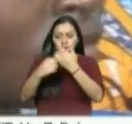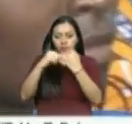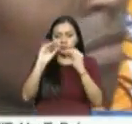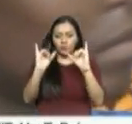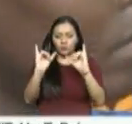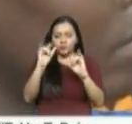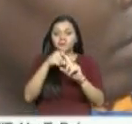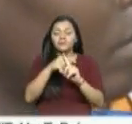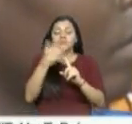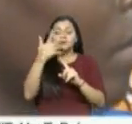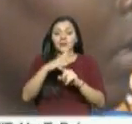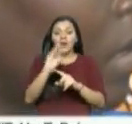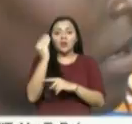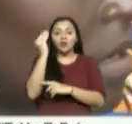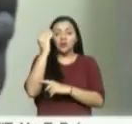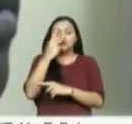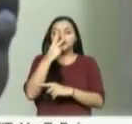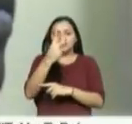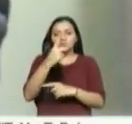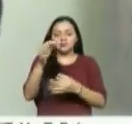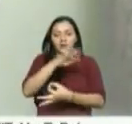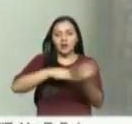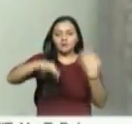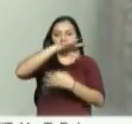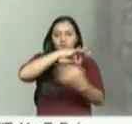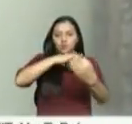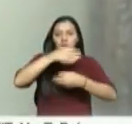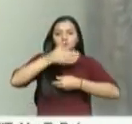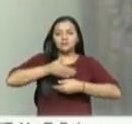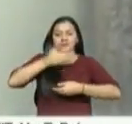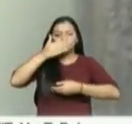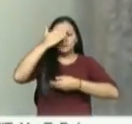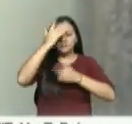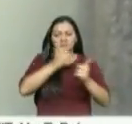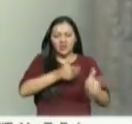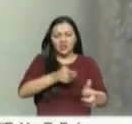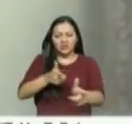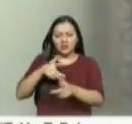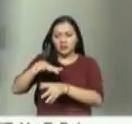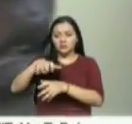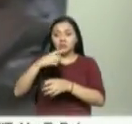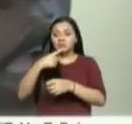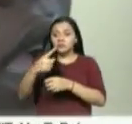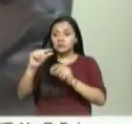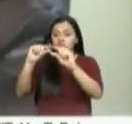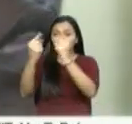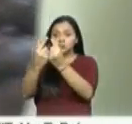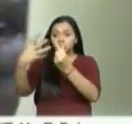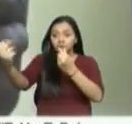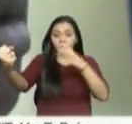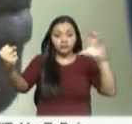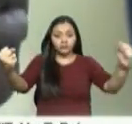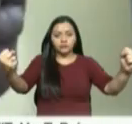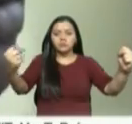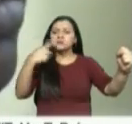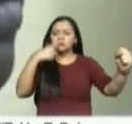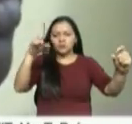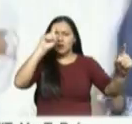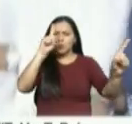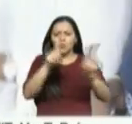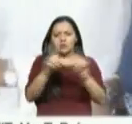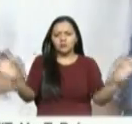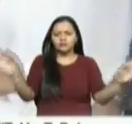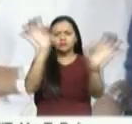el sábado a cambio de la entrega de varios combatientes yihadistas detenidos por el gobierno. Cualquier persona que ha sido secuestrada o ha vivido en los